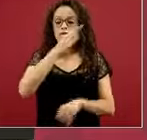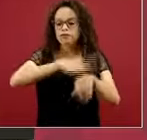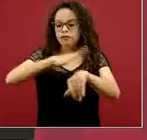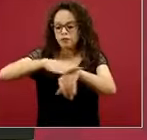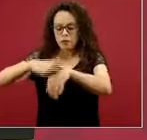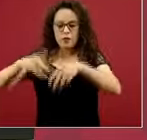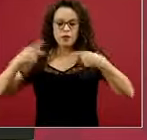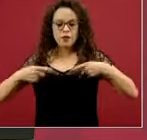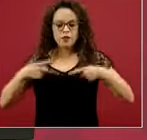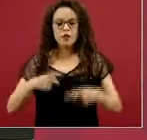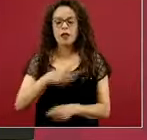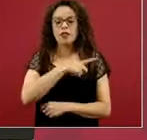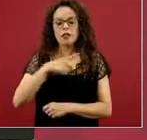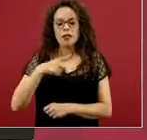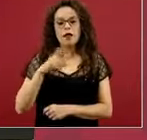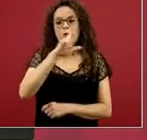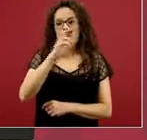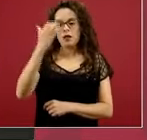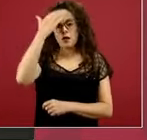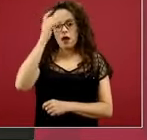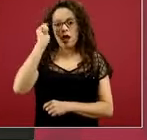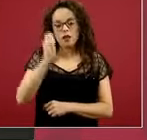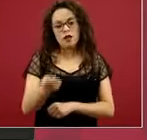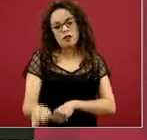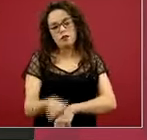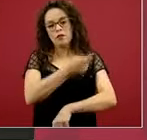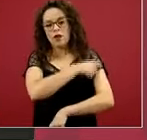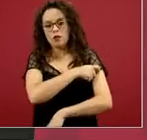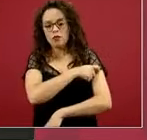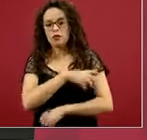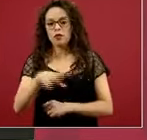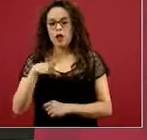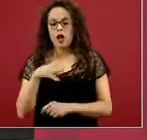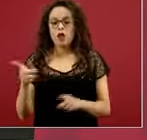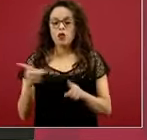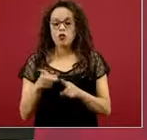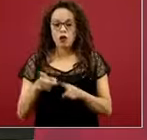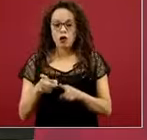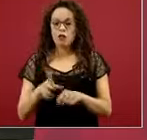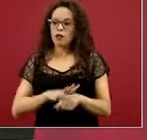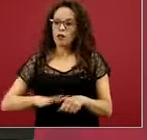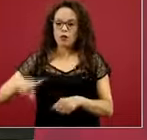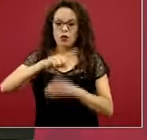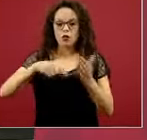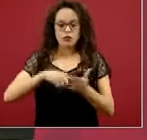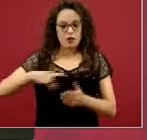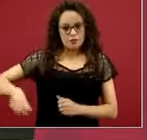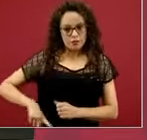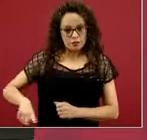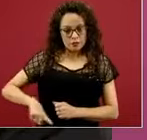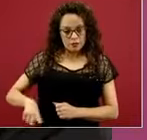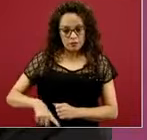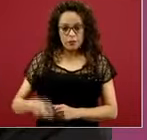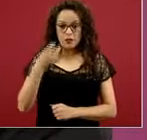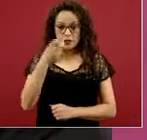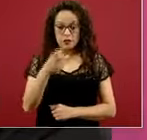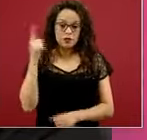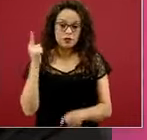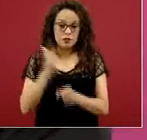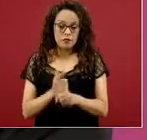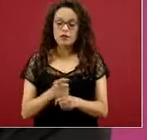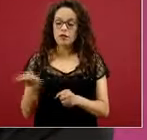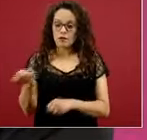reconozca la vacuna que se aplica en el sector público, reconozca y vea que esta vacuna es gratuita